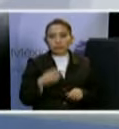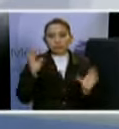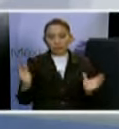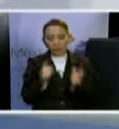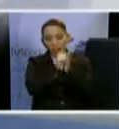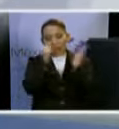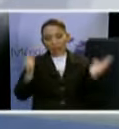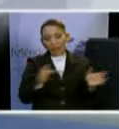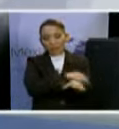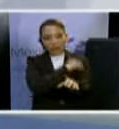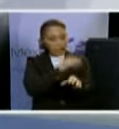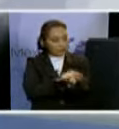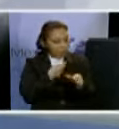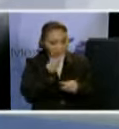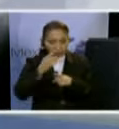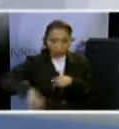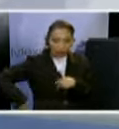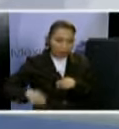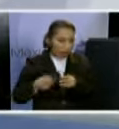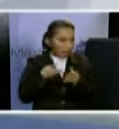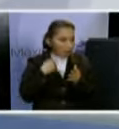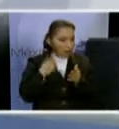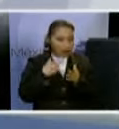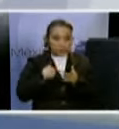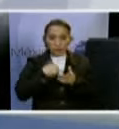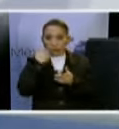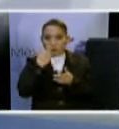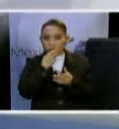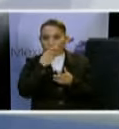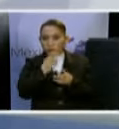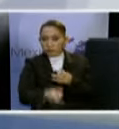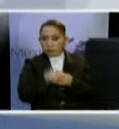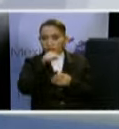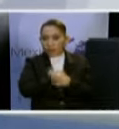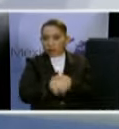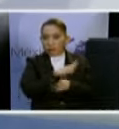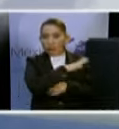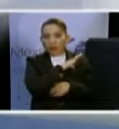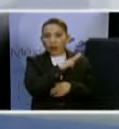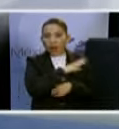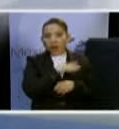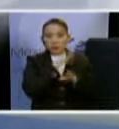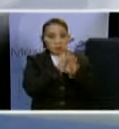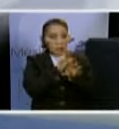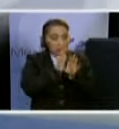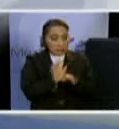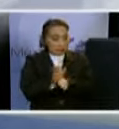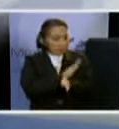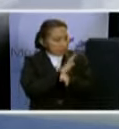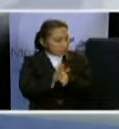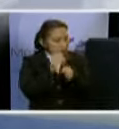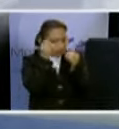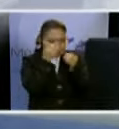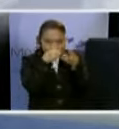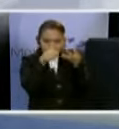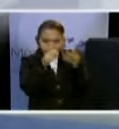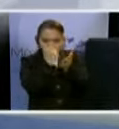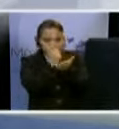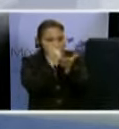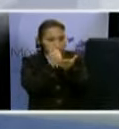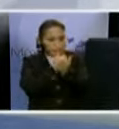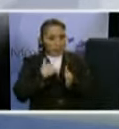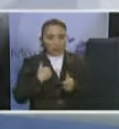la agenda energética, ya se ha comentado mucho de esto. Yo lo que aquí quiero subrayar es que aquí hay singulares ventajas de cooperación